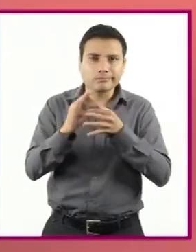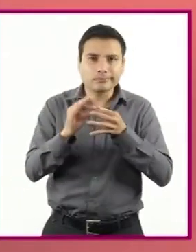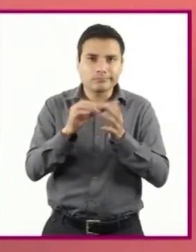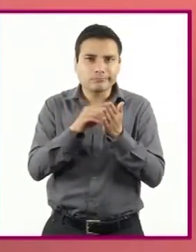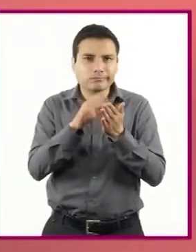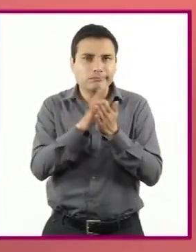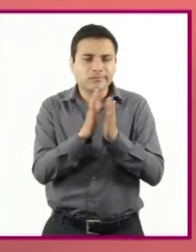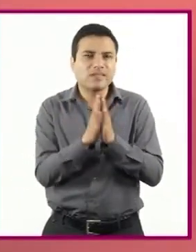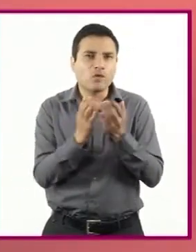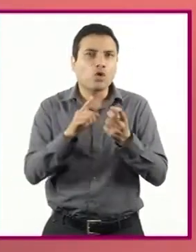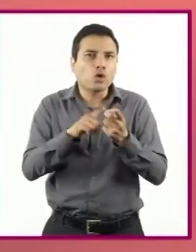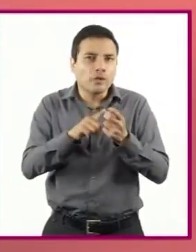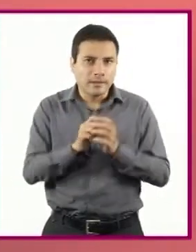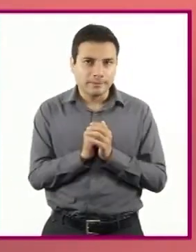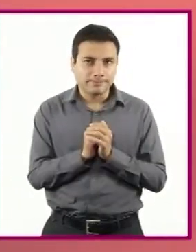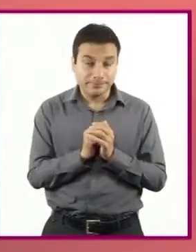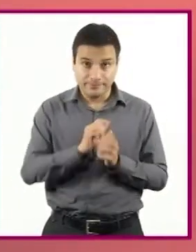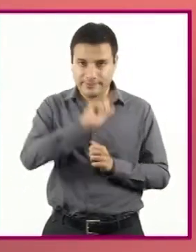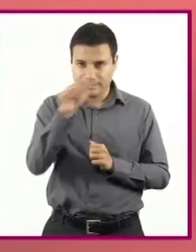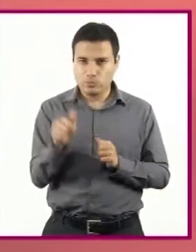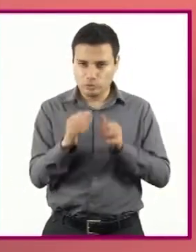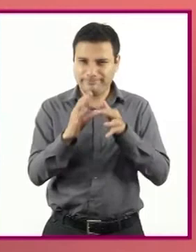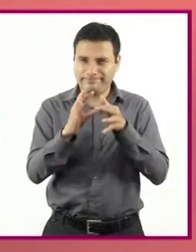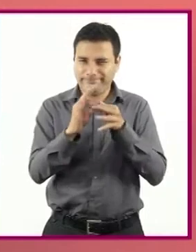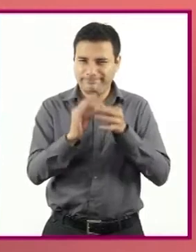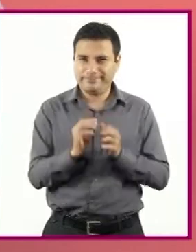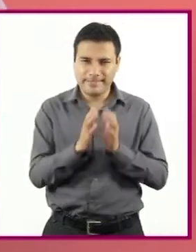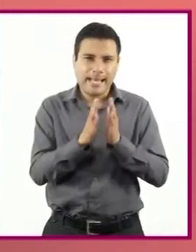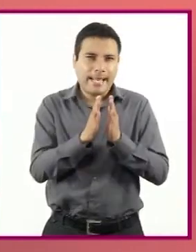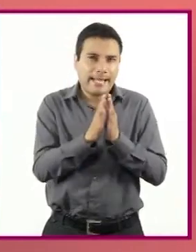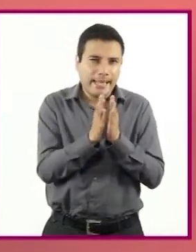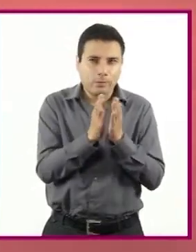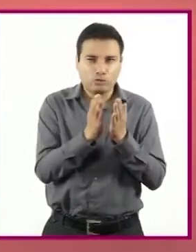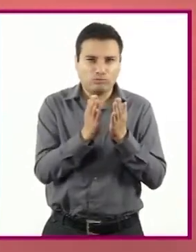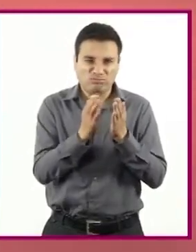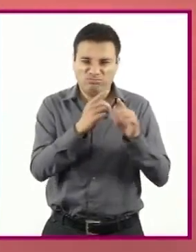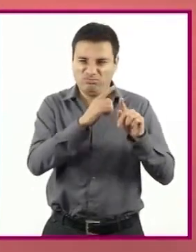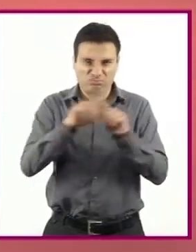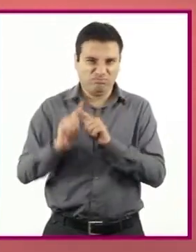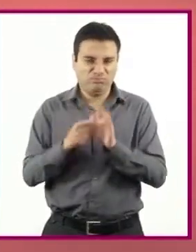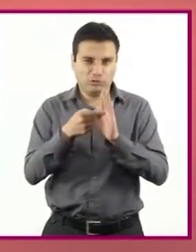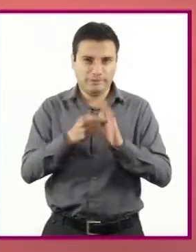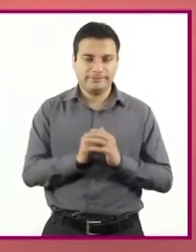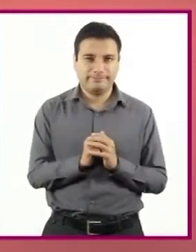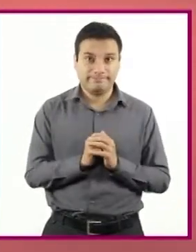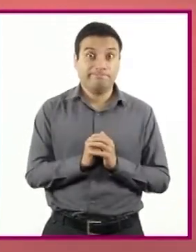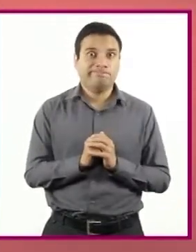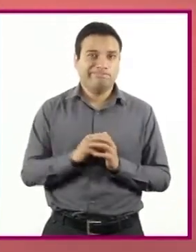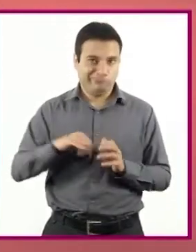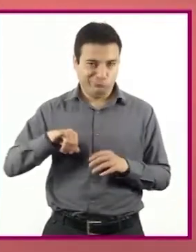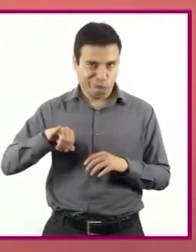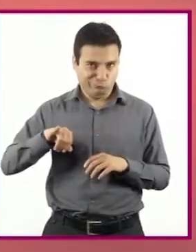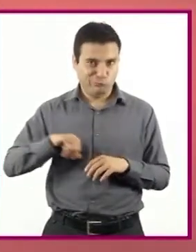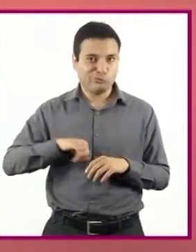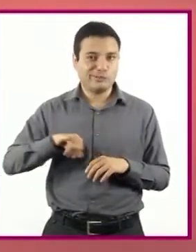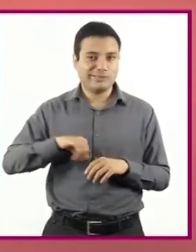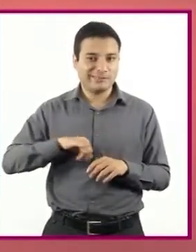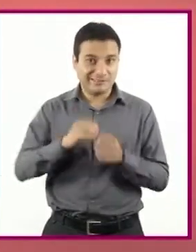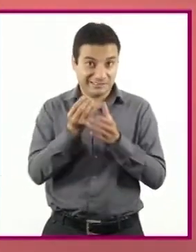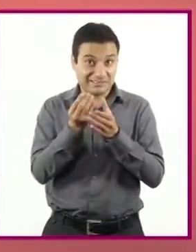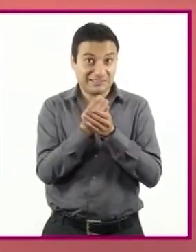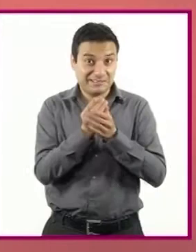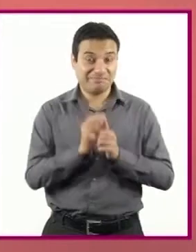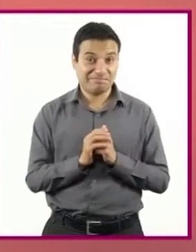Finalmente, consultaremos o haremos uso de algunas fuentes para completar su compilación. Será realmente muy interesante la sesión,